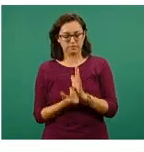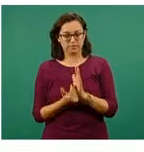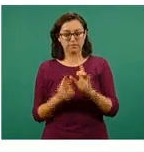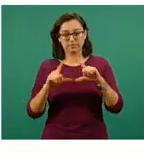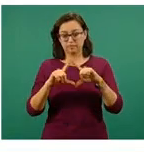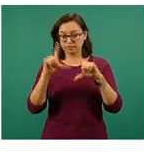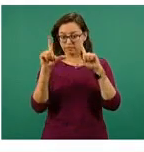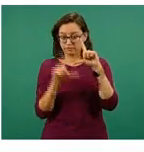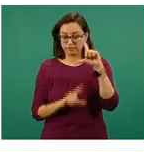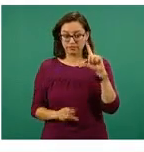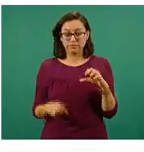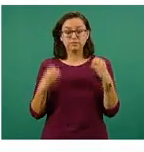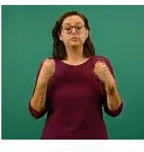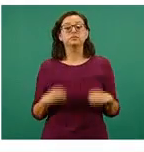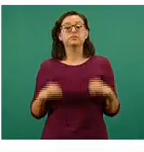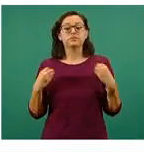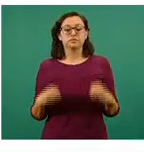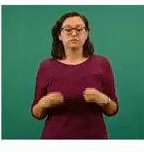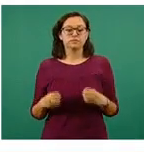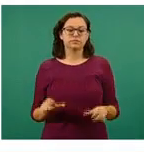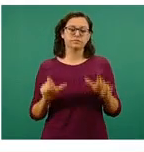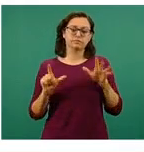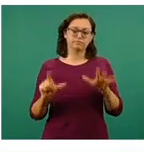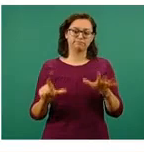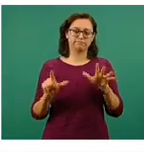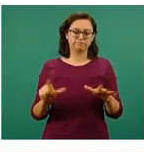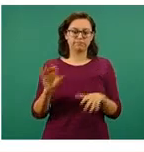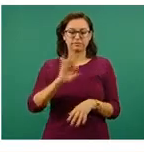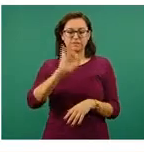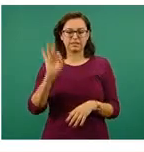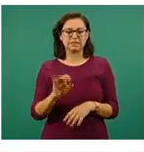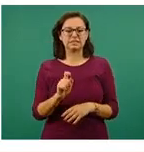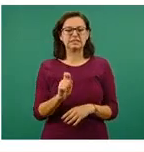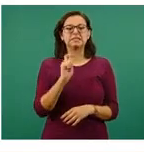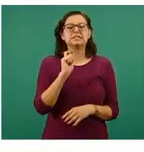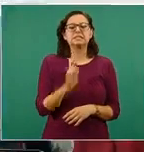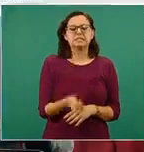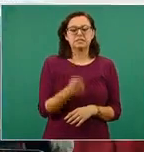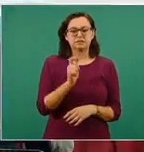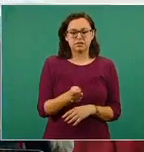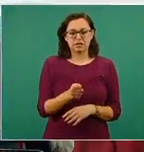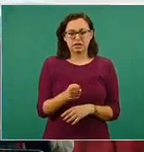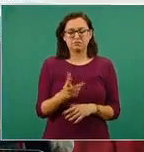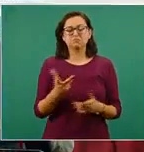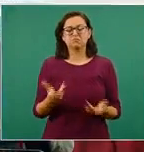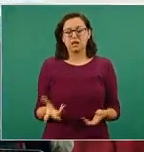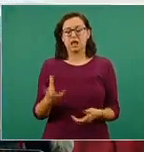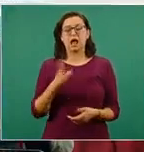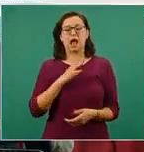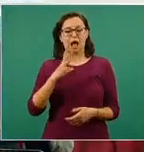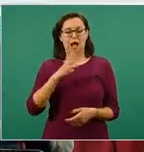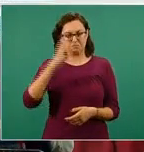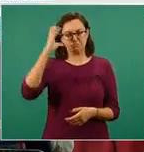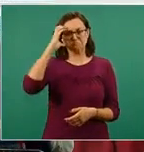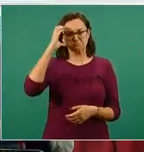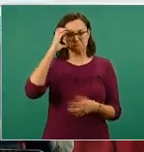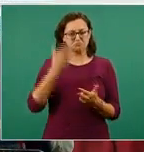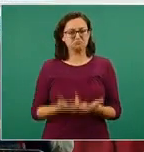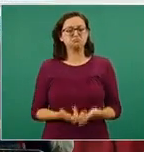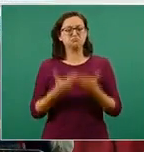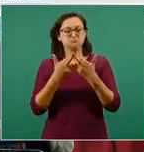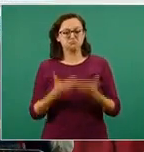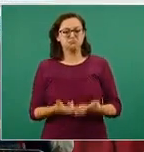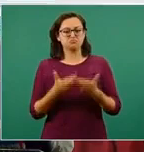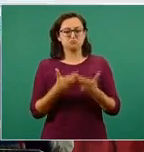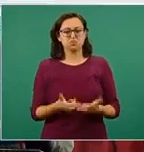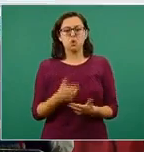ocupación nacional del 17%, lo que significa que tenemos disponibles 9,122 camas